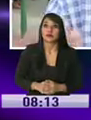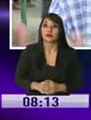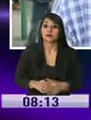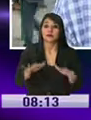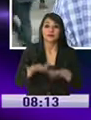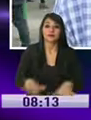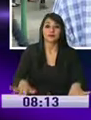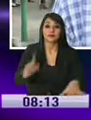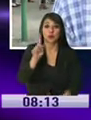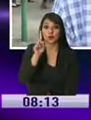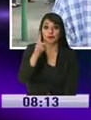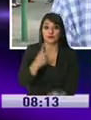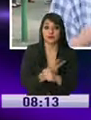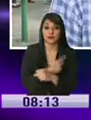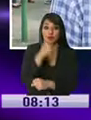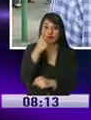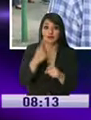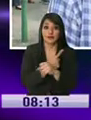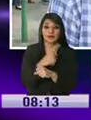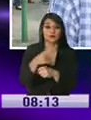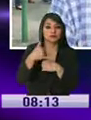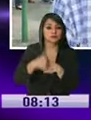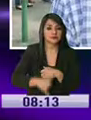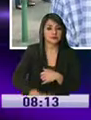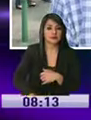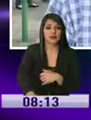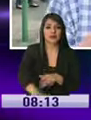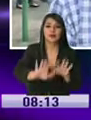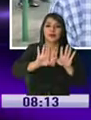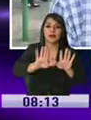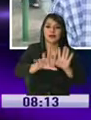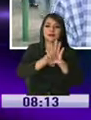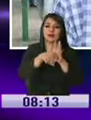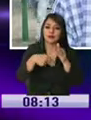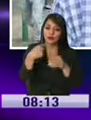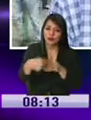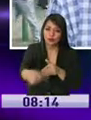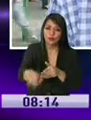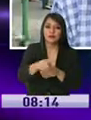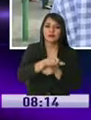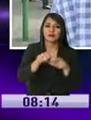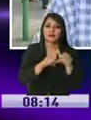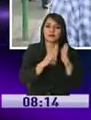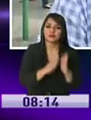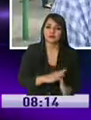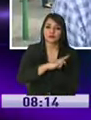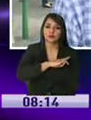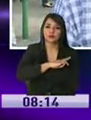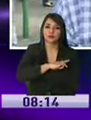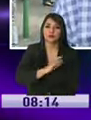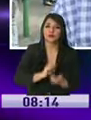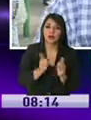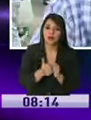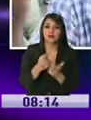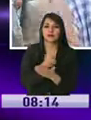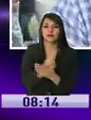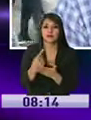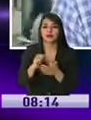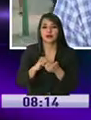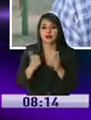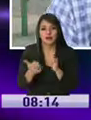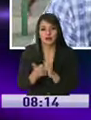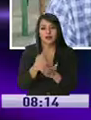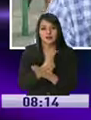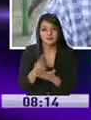una ocasión esto deberían hacerlo como política conjuntamente con el administrador zonal y cada semana o cada tres días